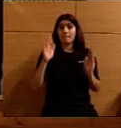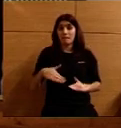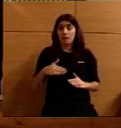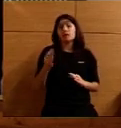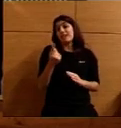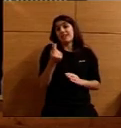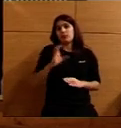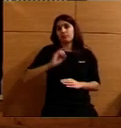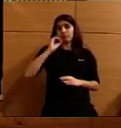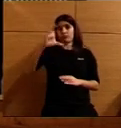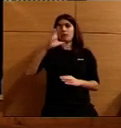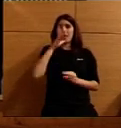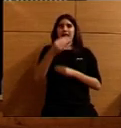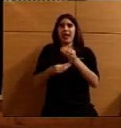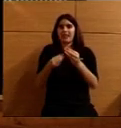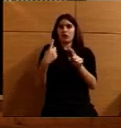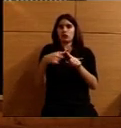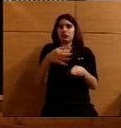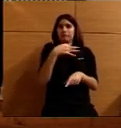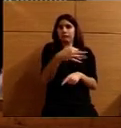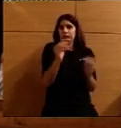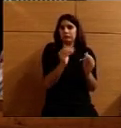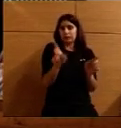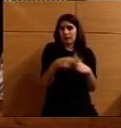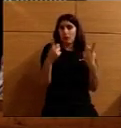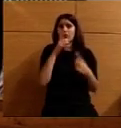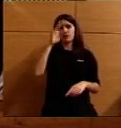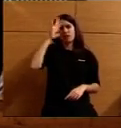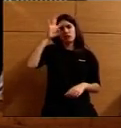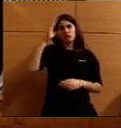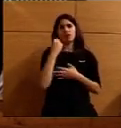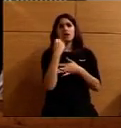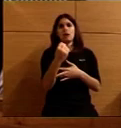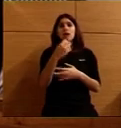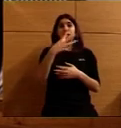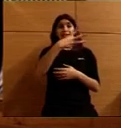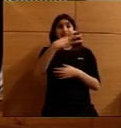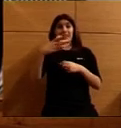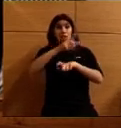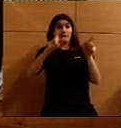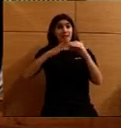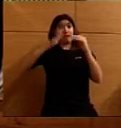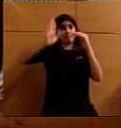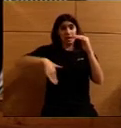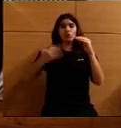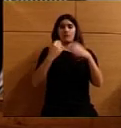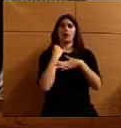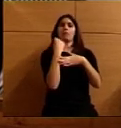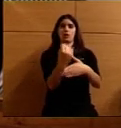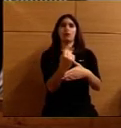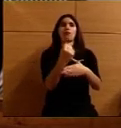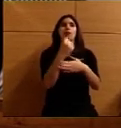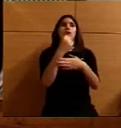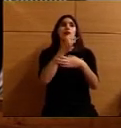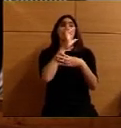más dinero para hacer cosas importantes. Entonces, nuestra filosofía es apoyar a los menos de 300 porque así hemos creído, con lo cual